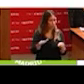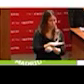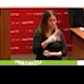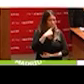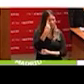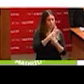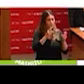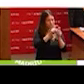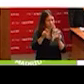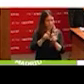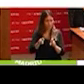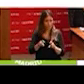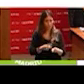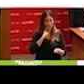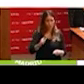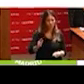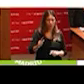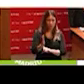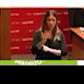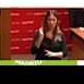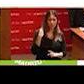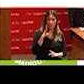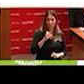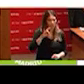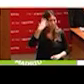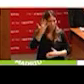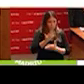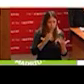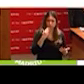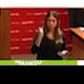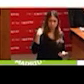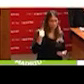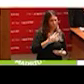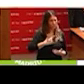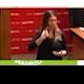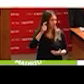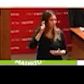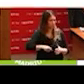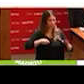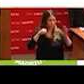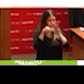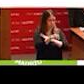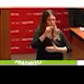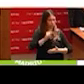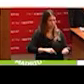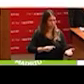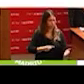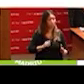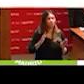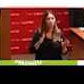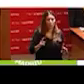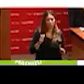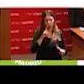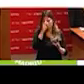empresas llegan y nos plantean la La Fabulosa idea de incorporar una una persona en su plantilla pero no